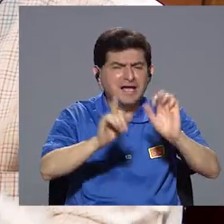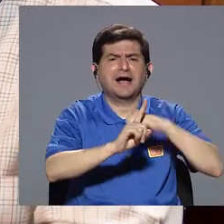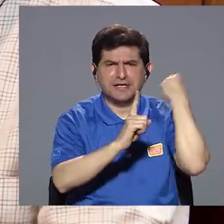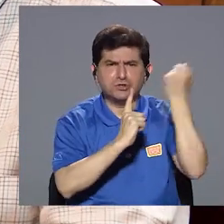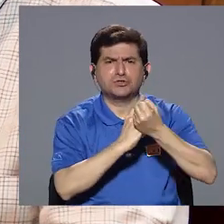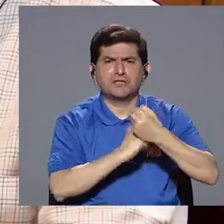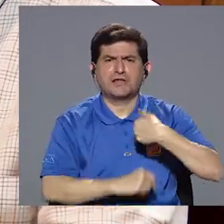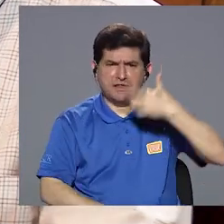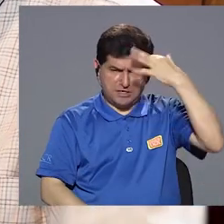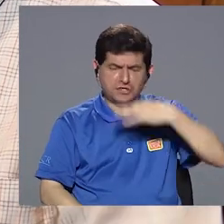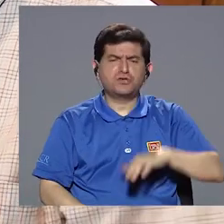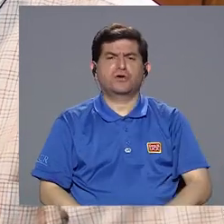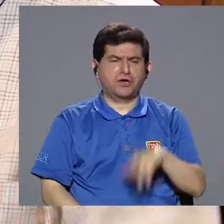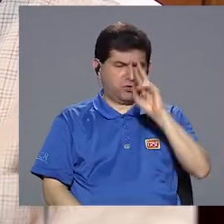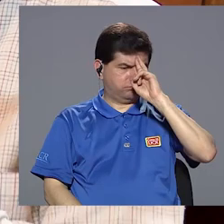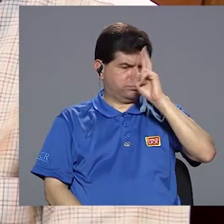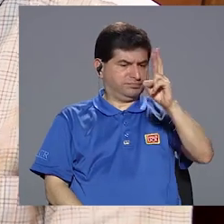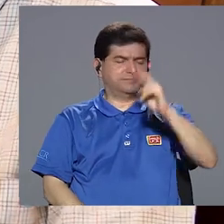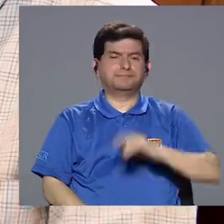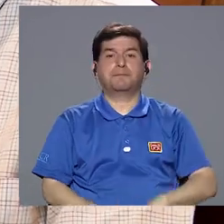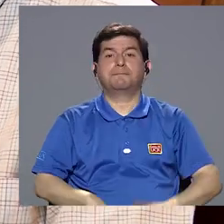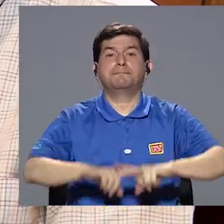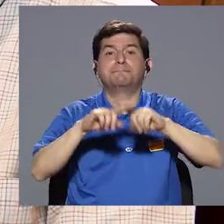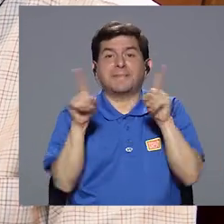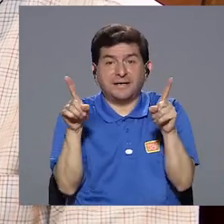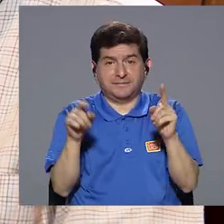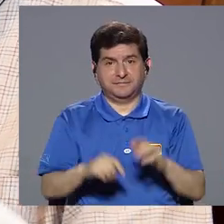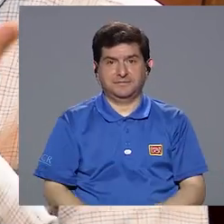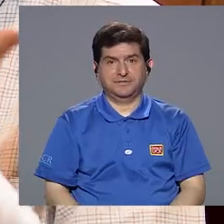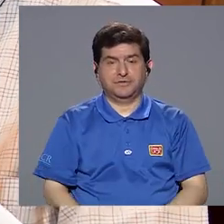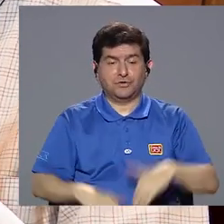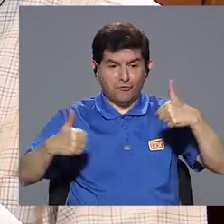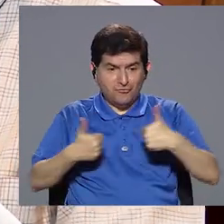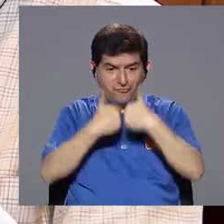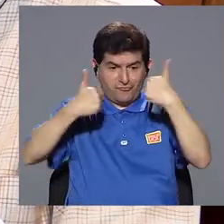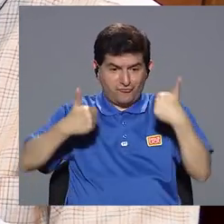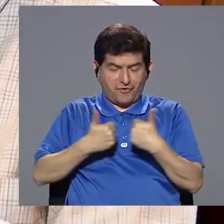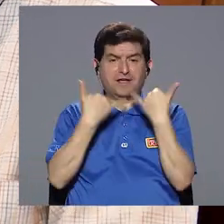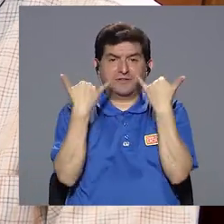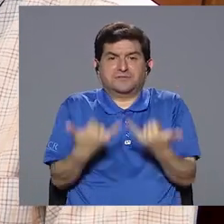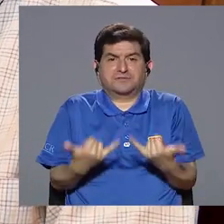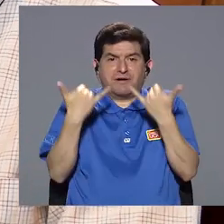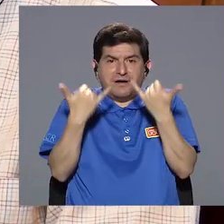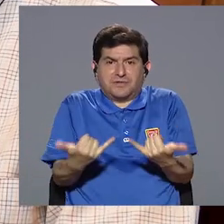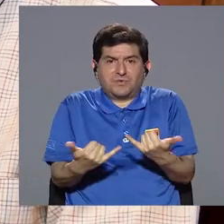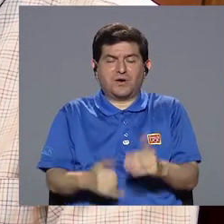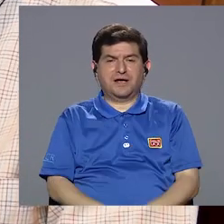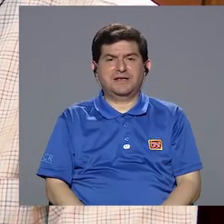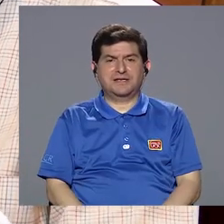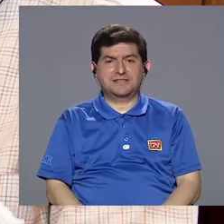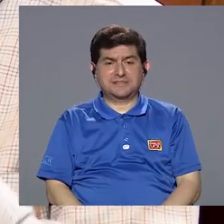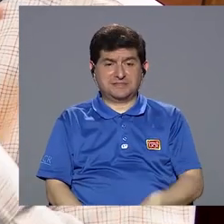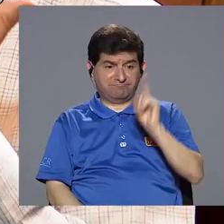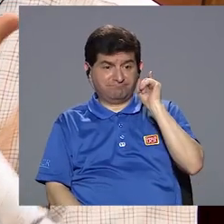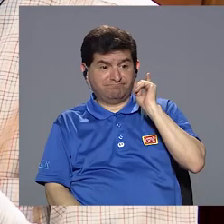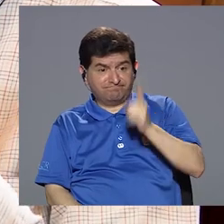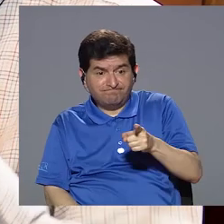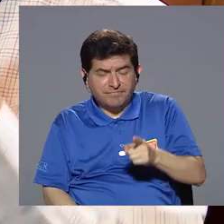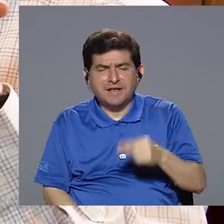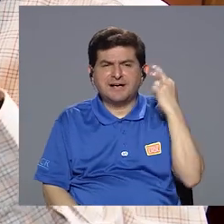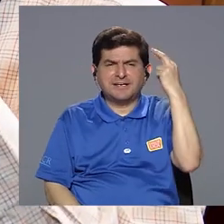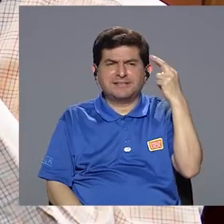muy volcadas hacia la sociedad y yo creo que eso hay que reconocerlo verdad sin embargo precisamente los retos que vivimos en la actualidad nos